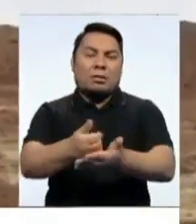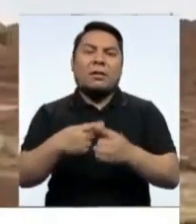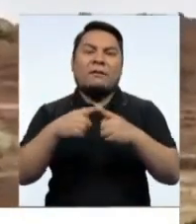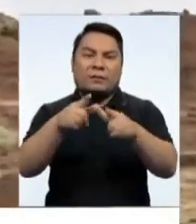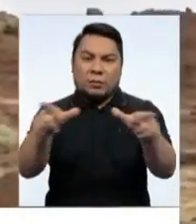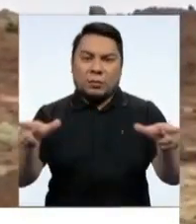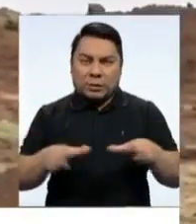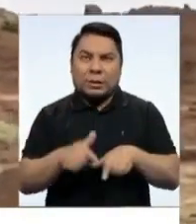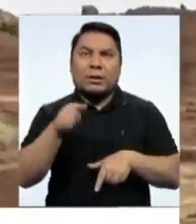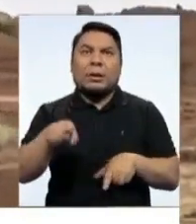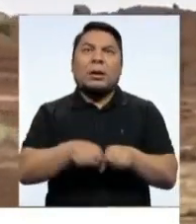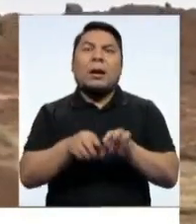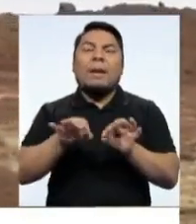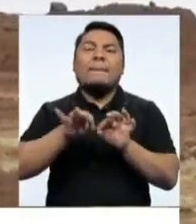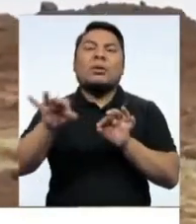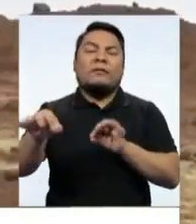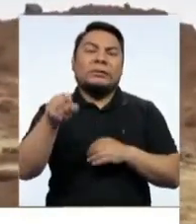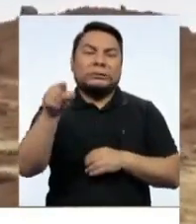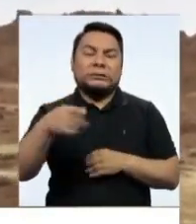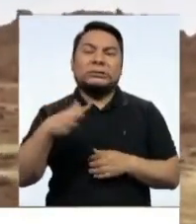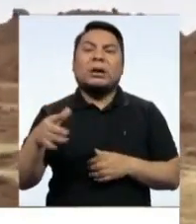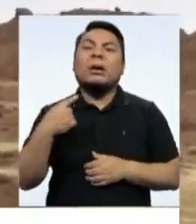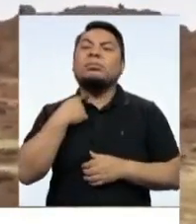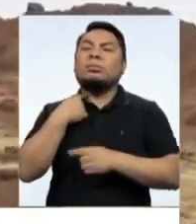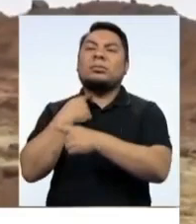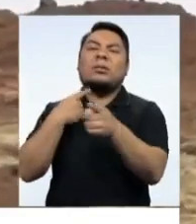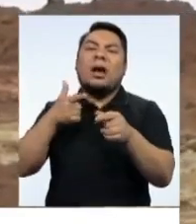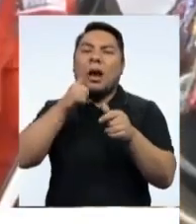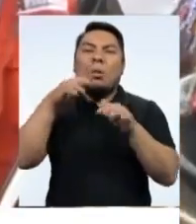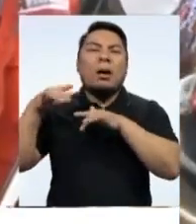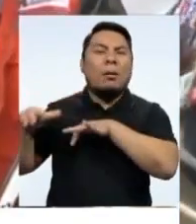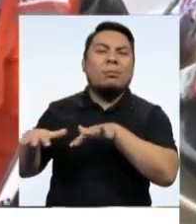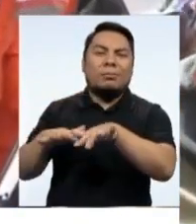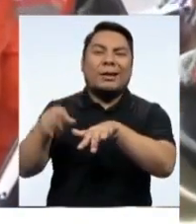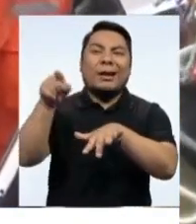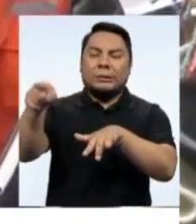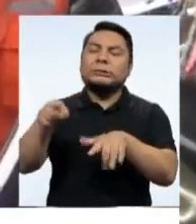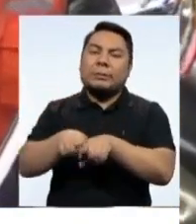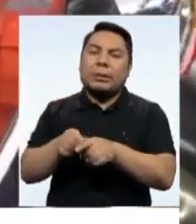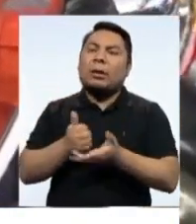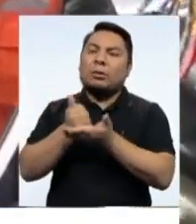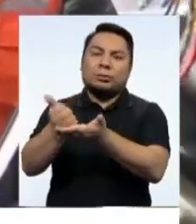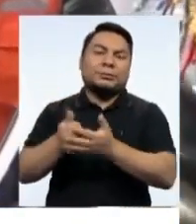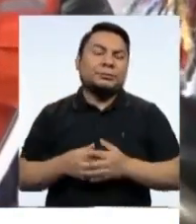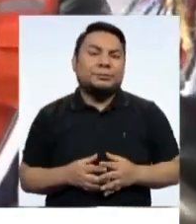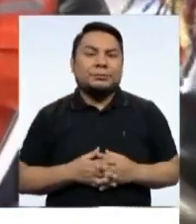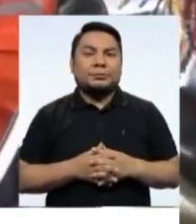Huayopata, en la provincia de la Convención, que ha sido afectada por huaicos a causa de las intensas lluvias.